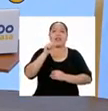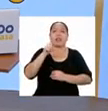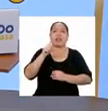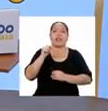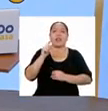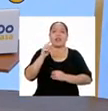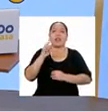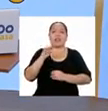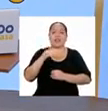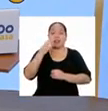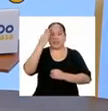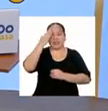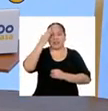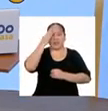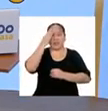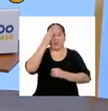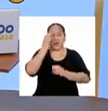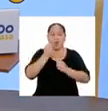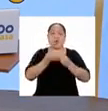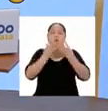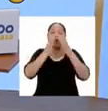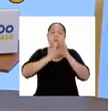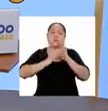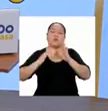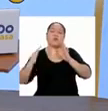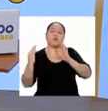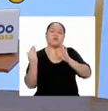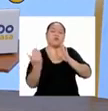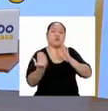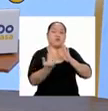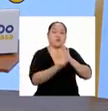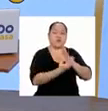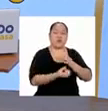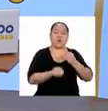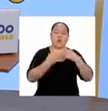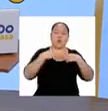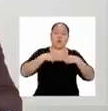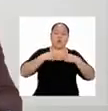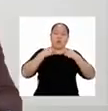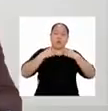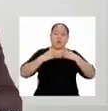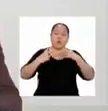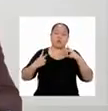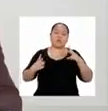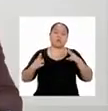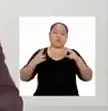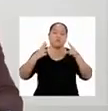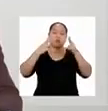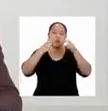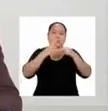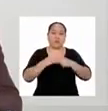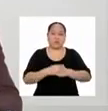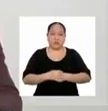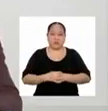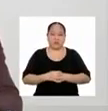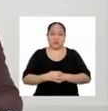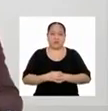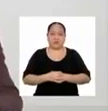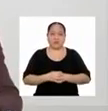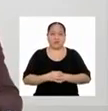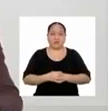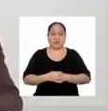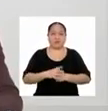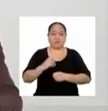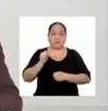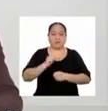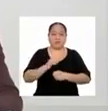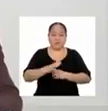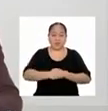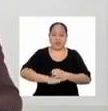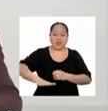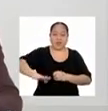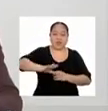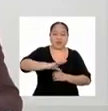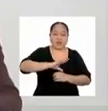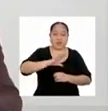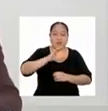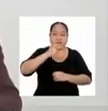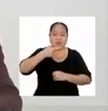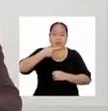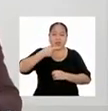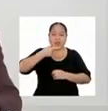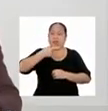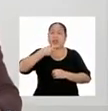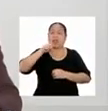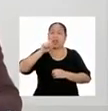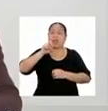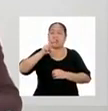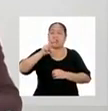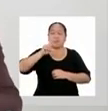sacar cuánto miden las paredes de mi carpa y cuánta tela debo cortar. Así es. Como la base es un hexágono, nuestra pirámide